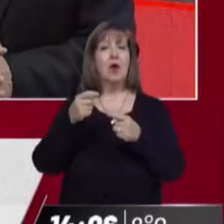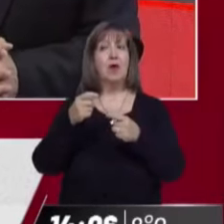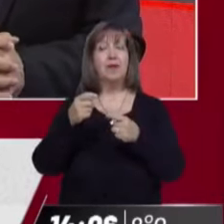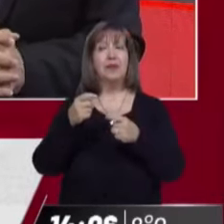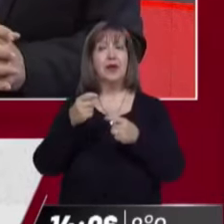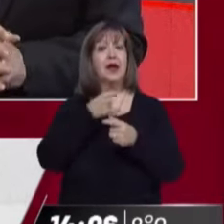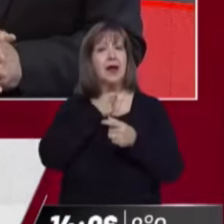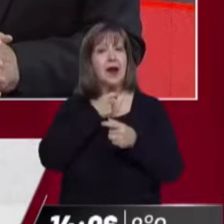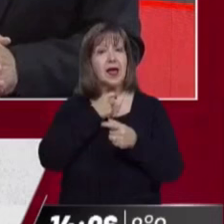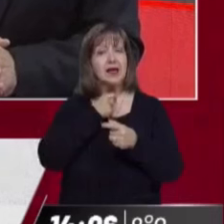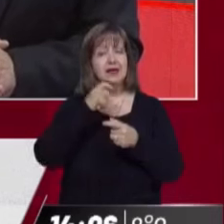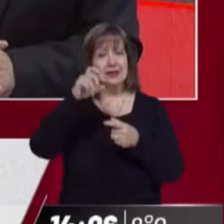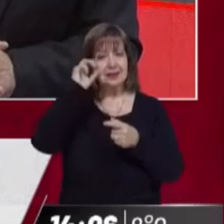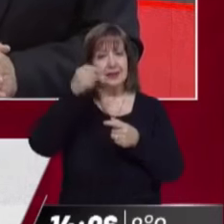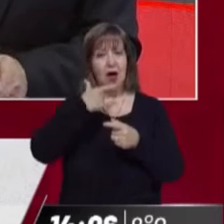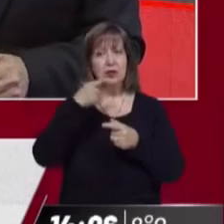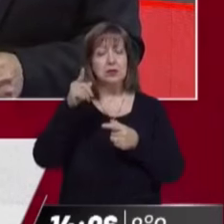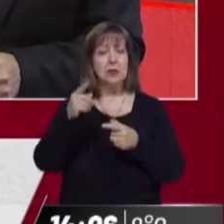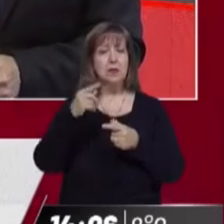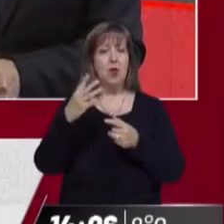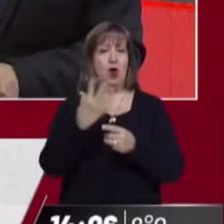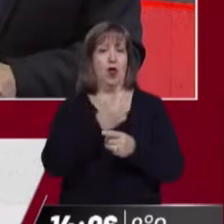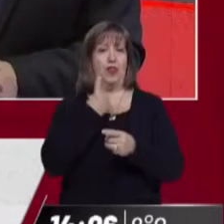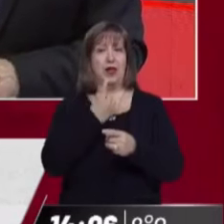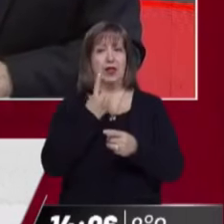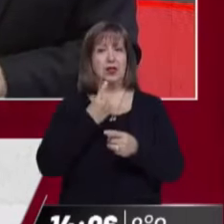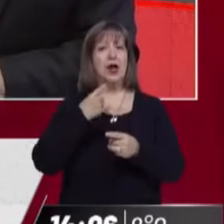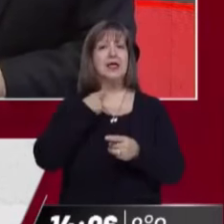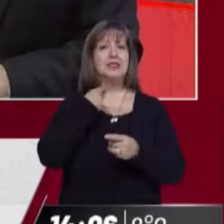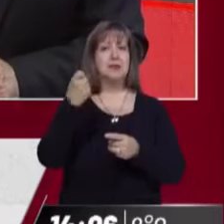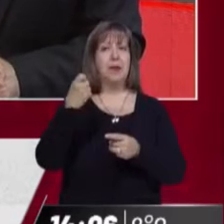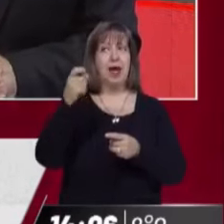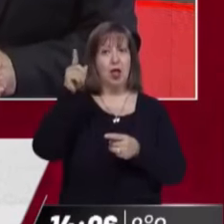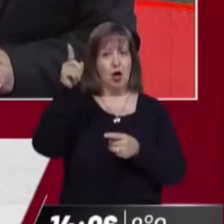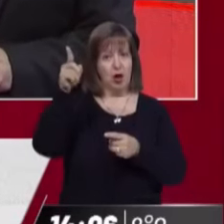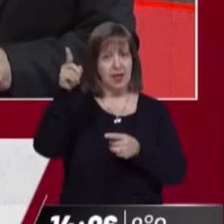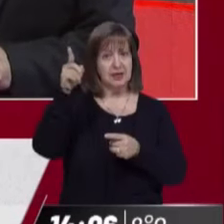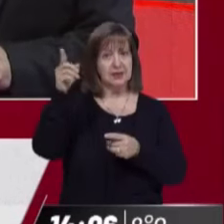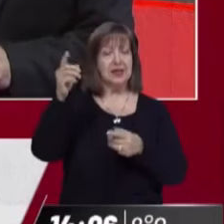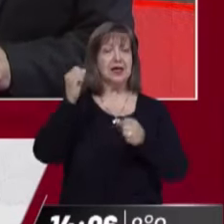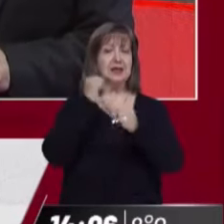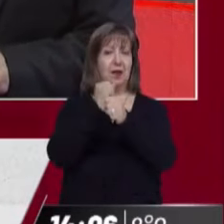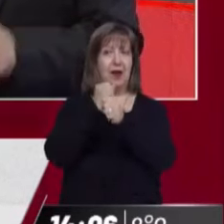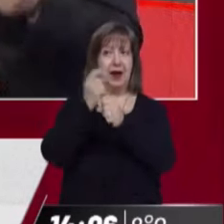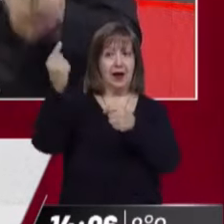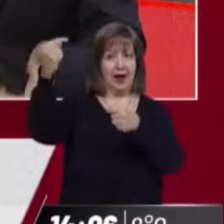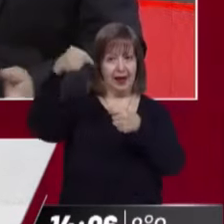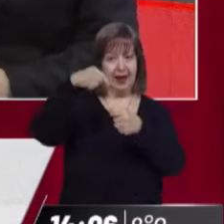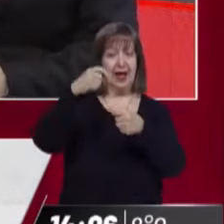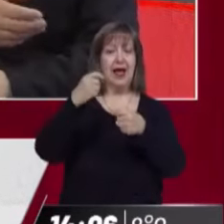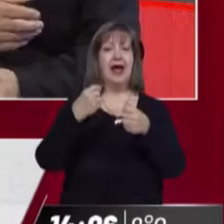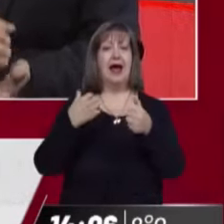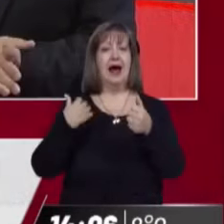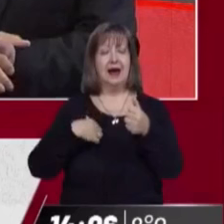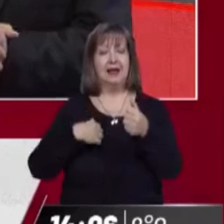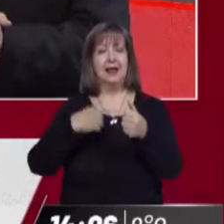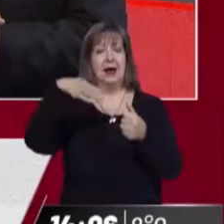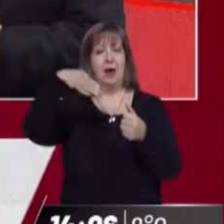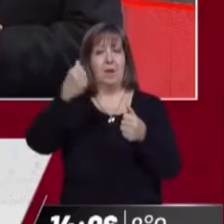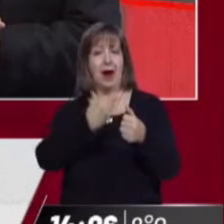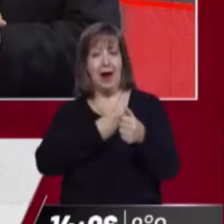generales, de grandes compañías españolas que tienen sus capitales aquí en la República Argentina. Mapfre,